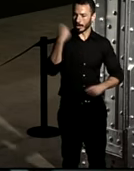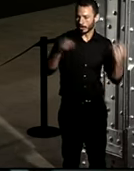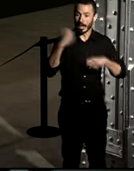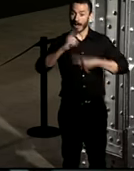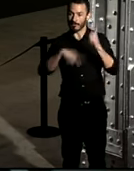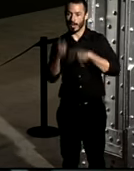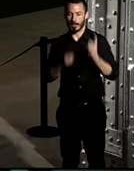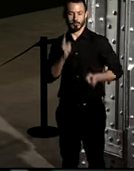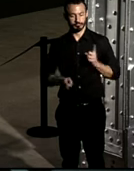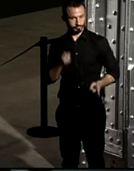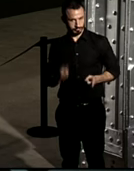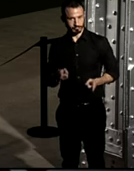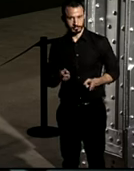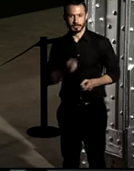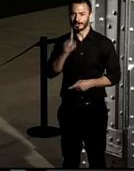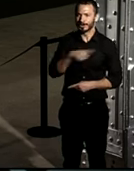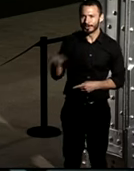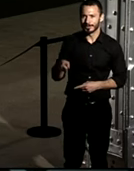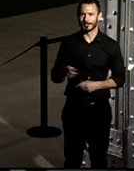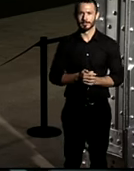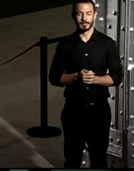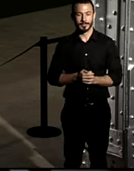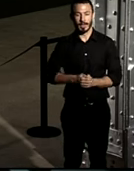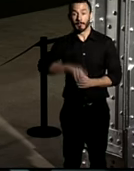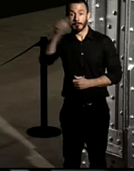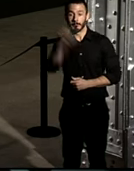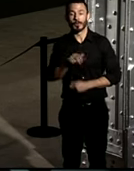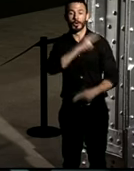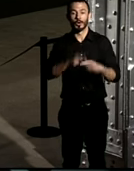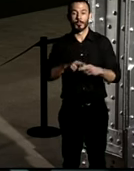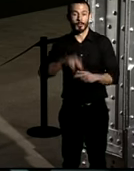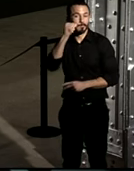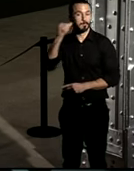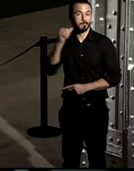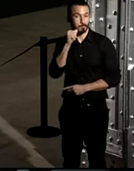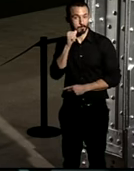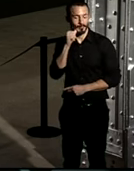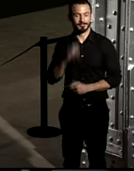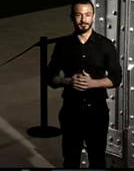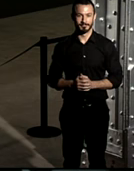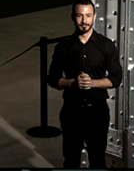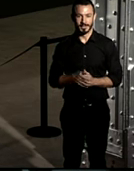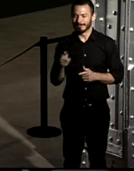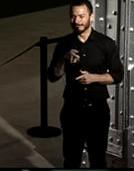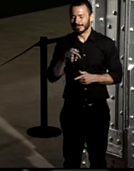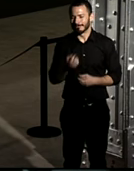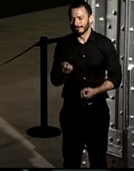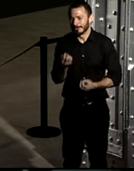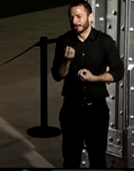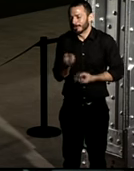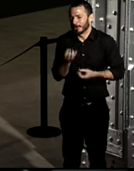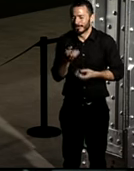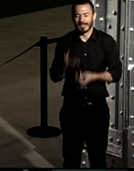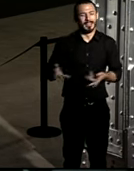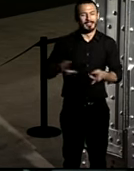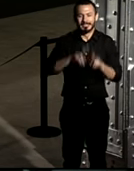a su familia. ¿No es así? Su película se llama Embarazados y ella no nos va a hablar exactamente de lo que se cuece, sino de lo que